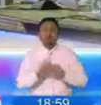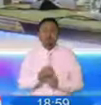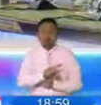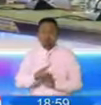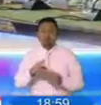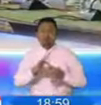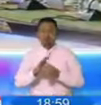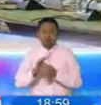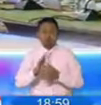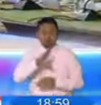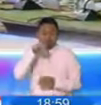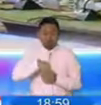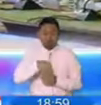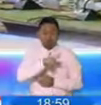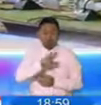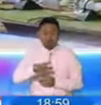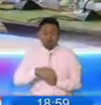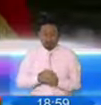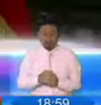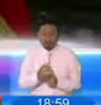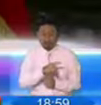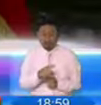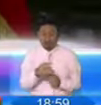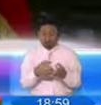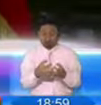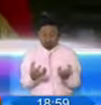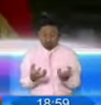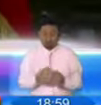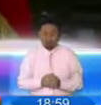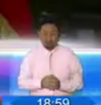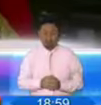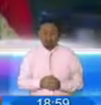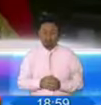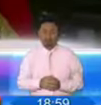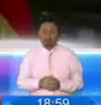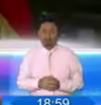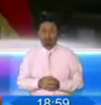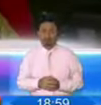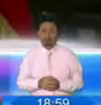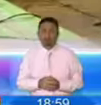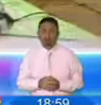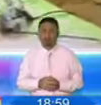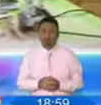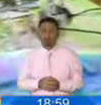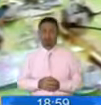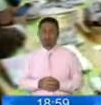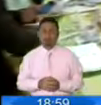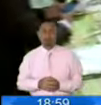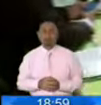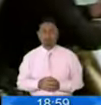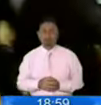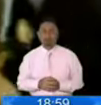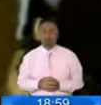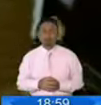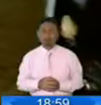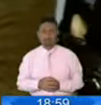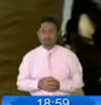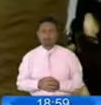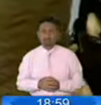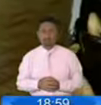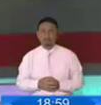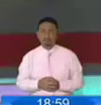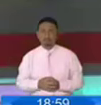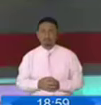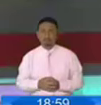las relaciones internas que al parecer están desgastadas en las filas de Alianza País, informó Alison